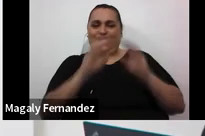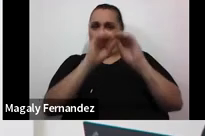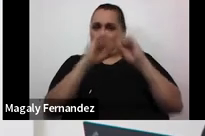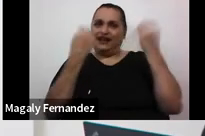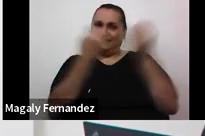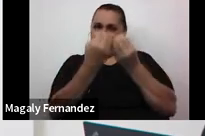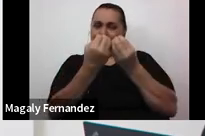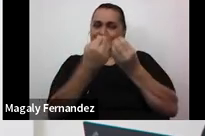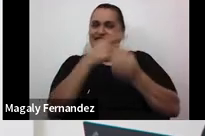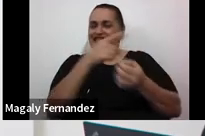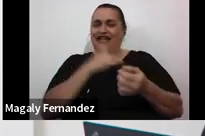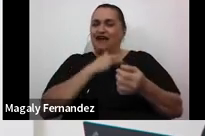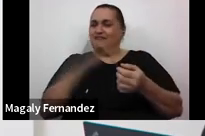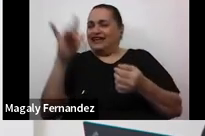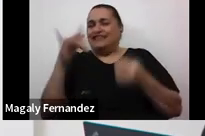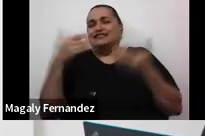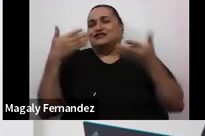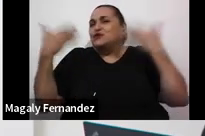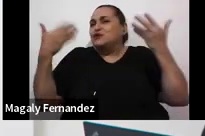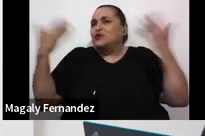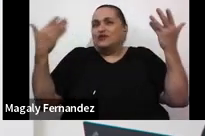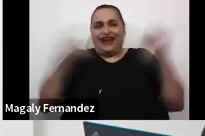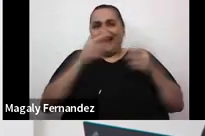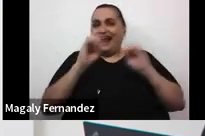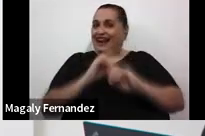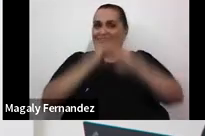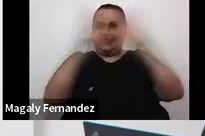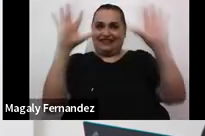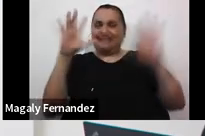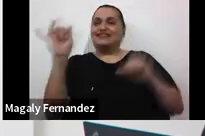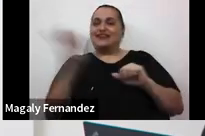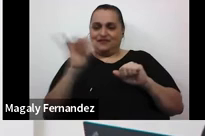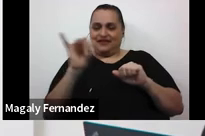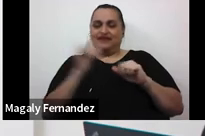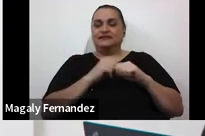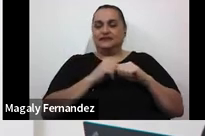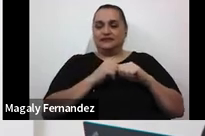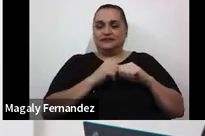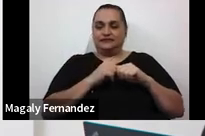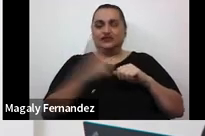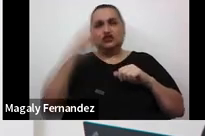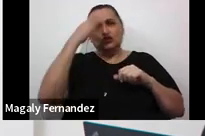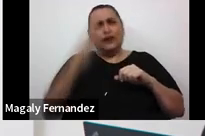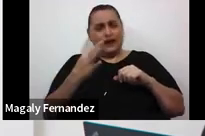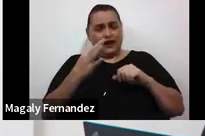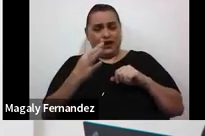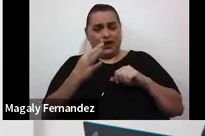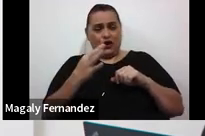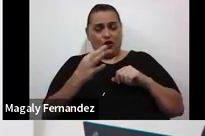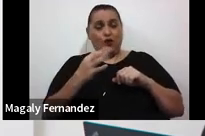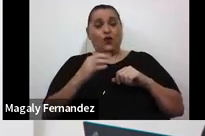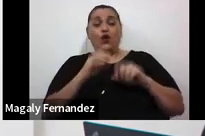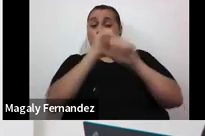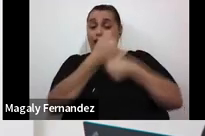por esa frescura no Y esa Claridad también yo creo que precisamente lo que está haciendo